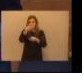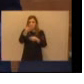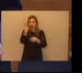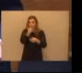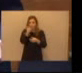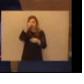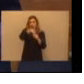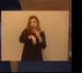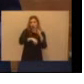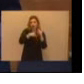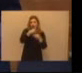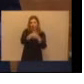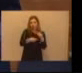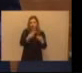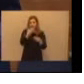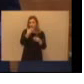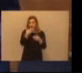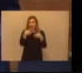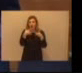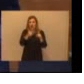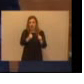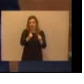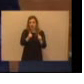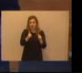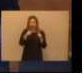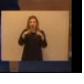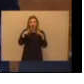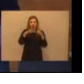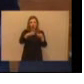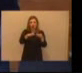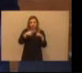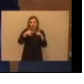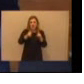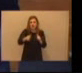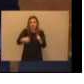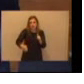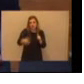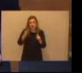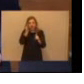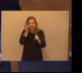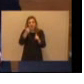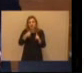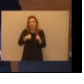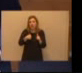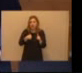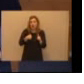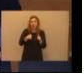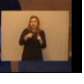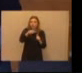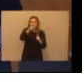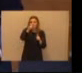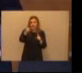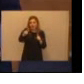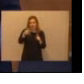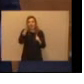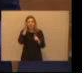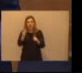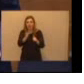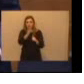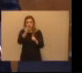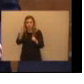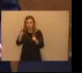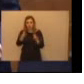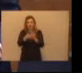escuela, como es el de Ni Ogros ni Princesas, Eso por la Salud, yo cuento, tú pintas, ella suma. Cambios o